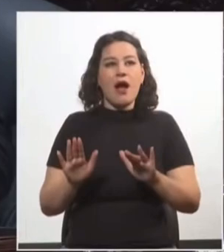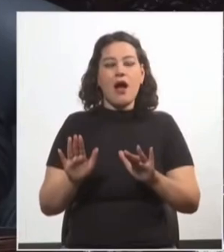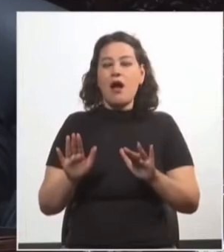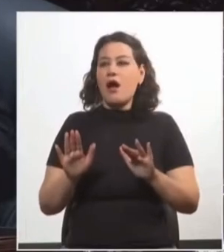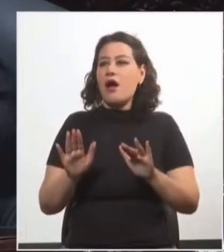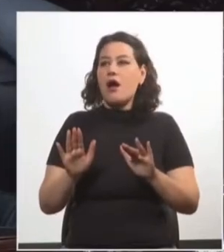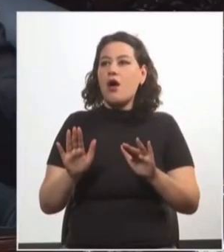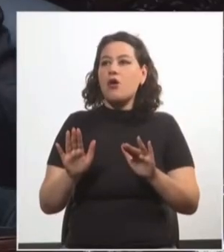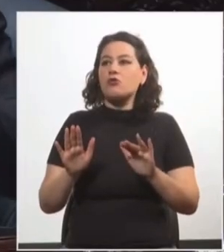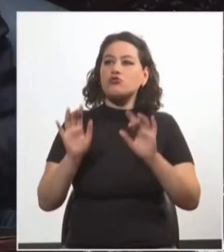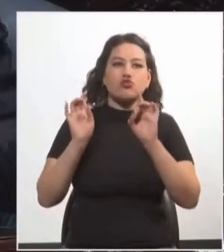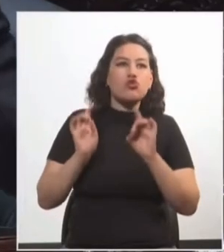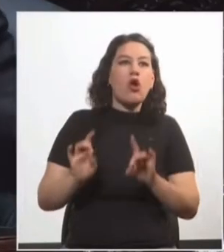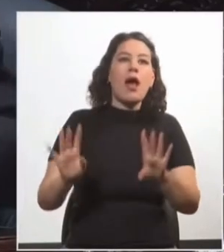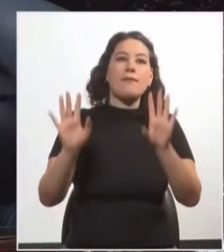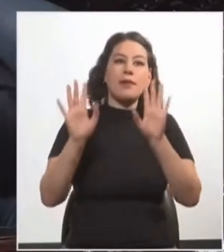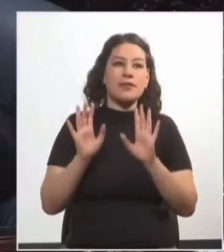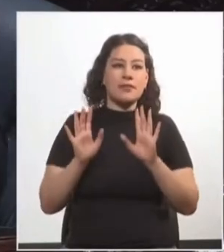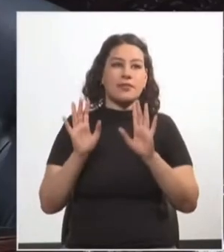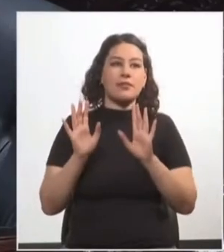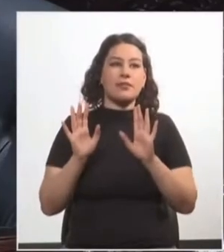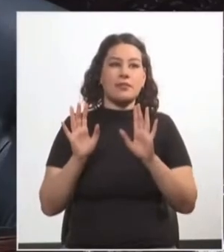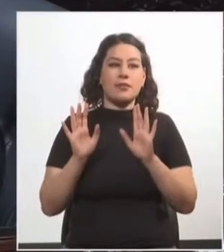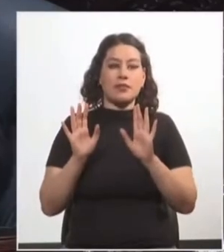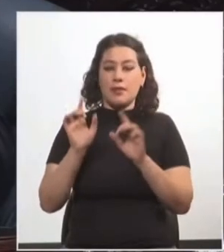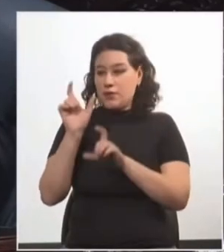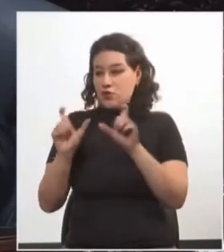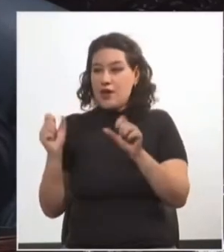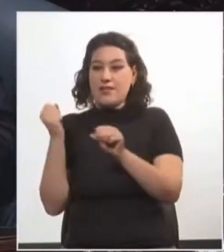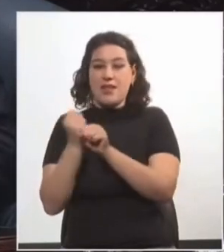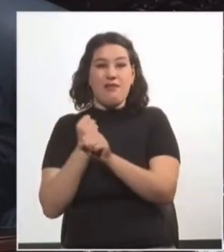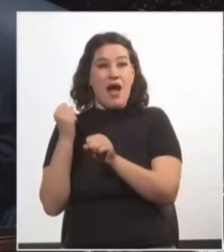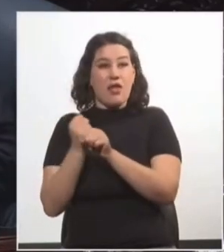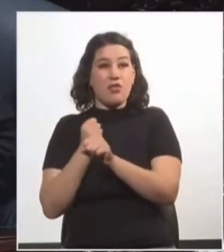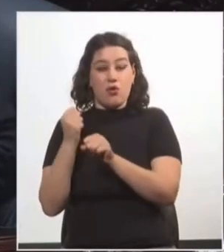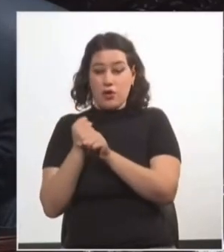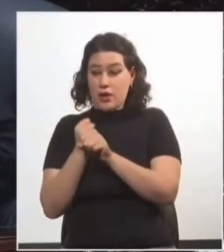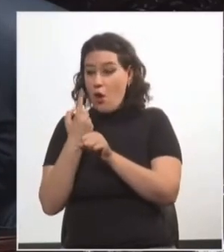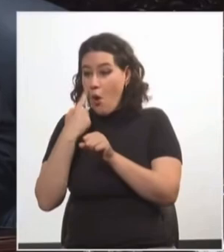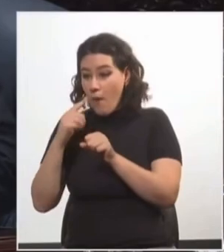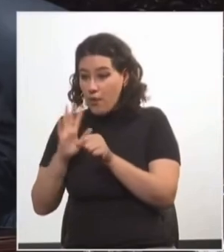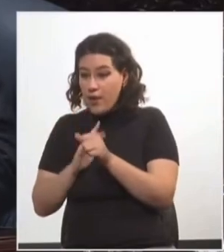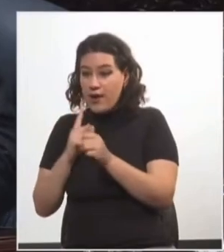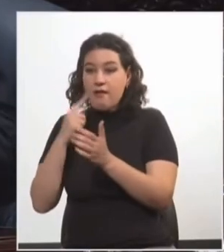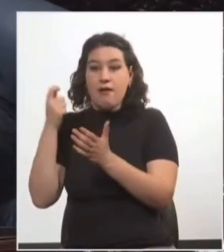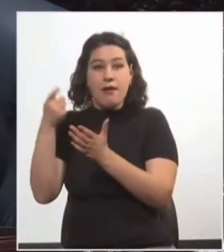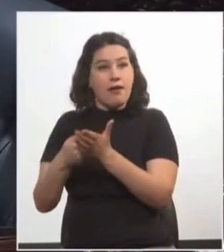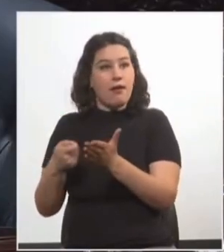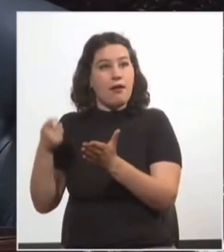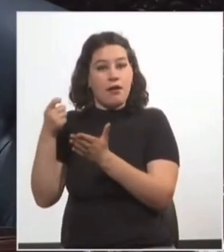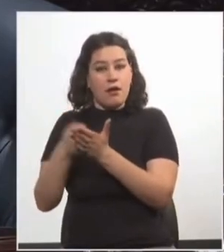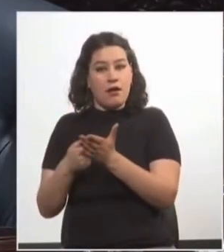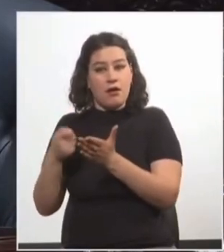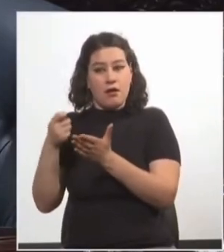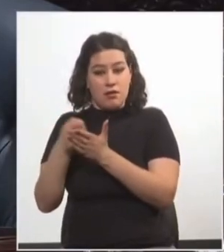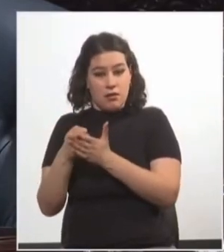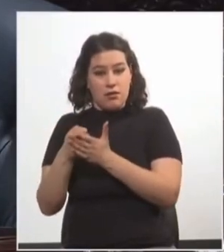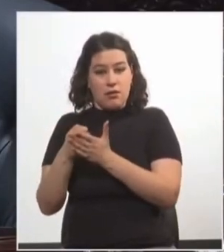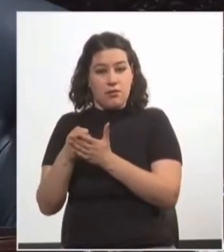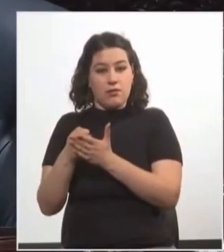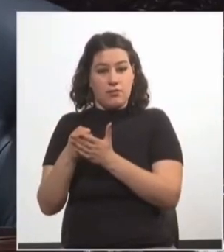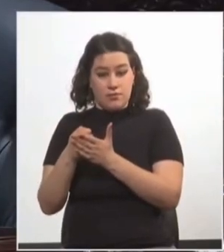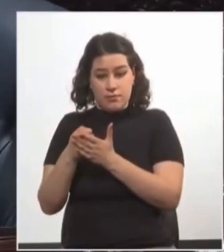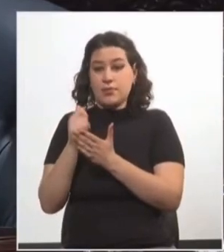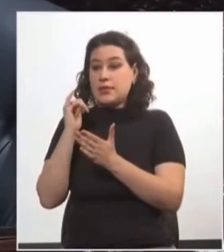solo en que los que donaban sangre eran solo los trabajadores y las trabajadoras, porque a la vez que los